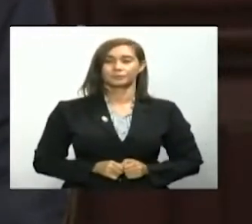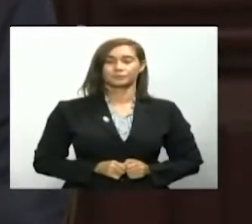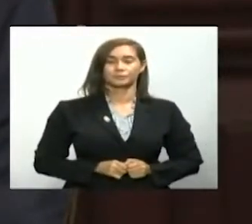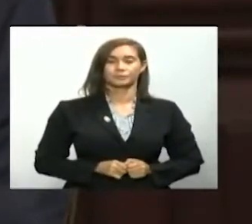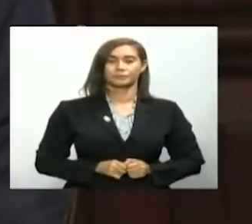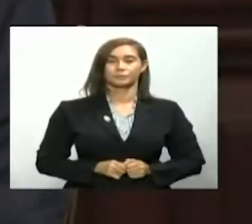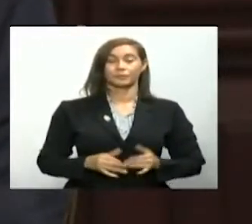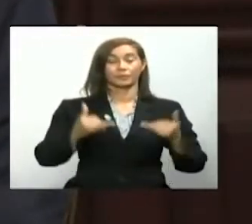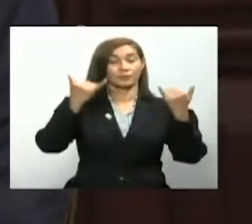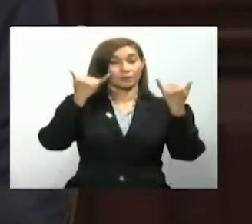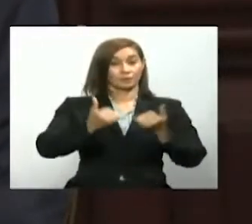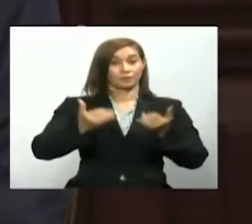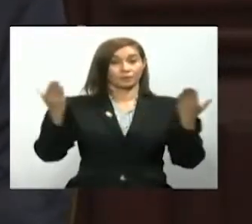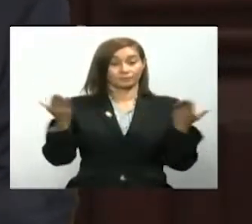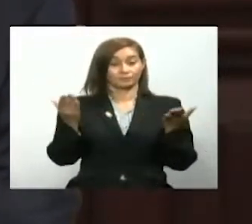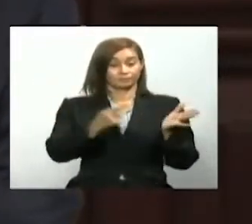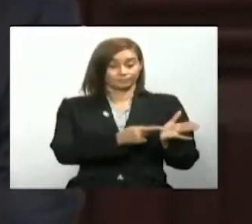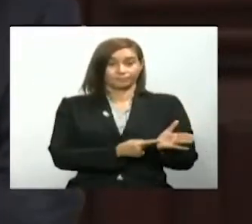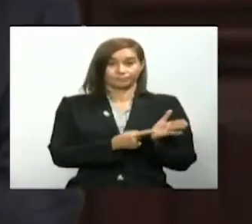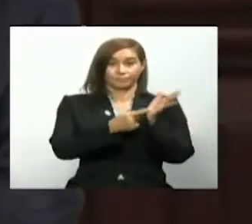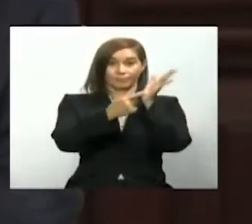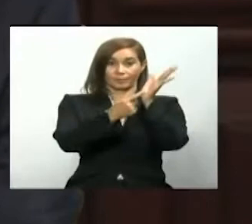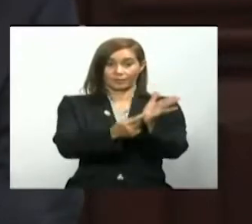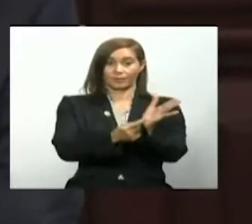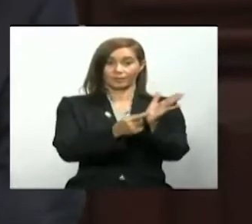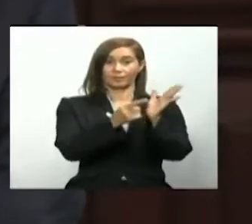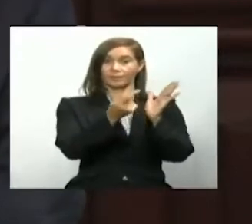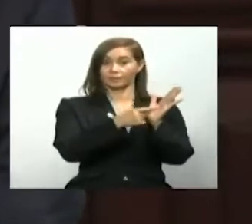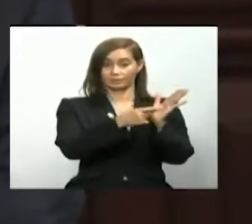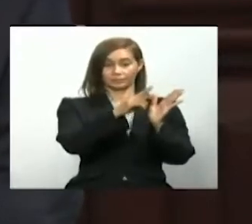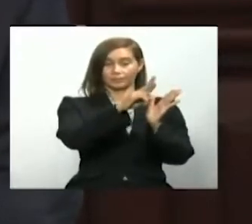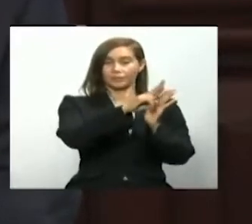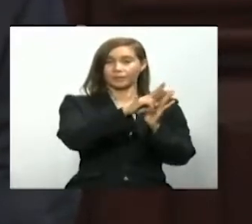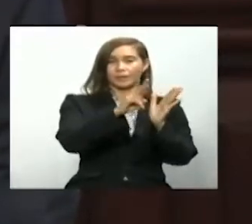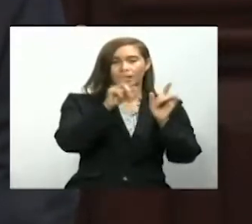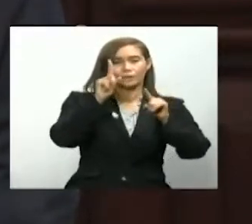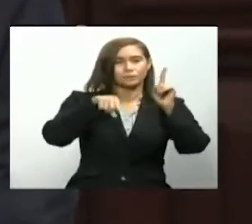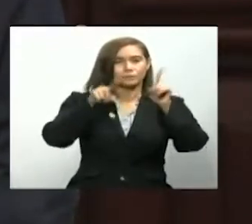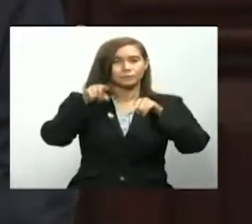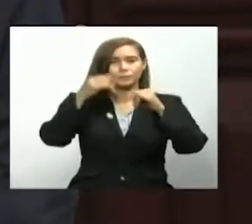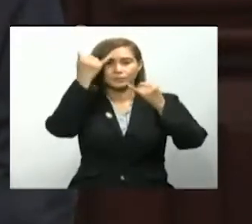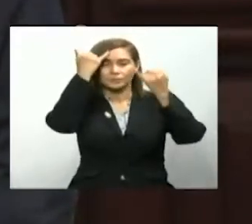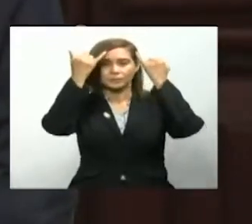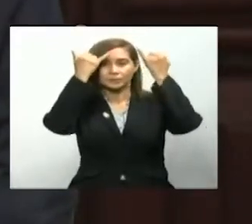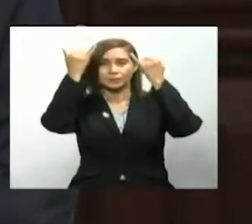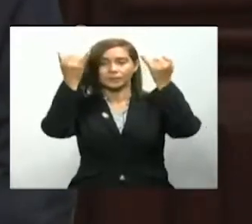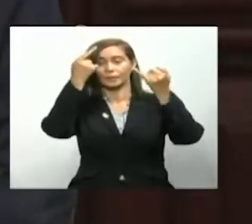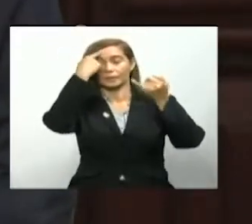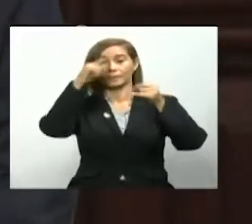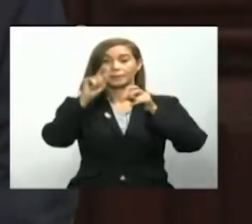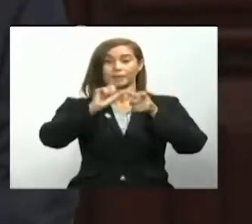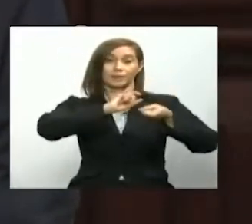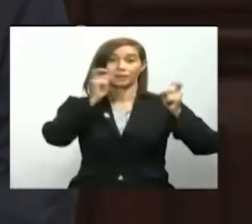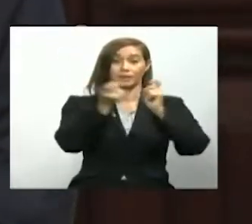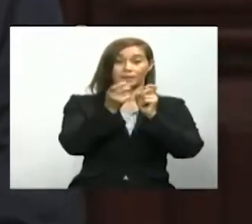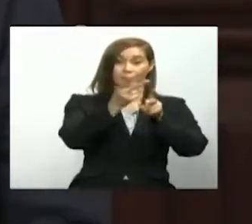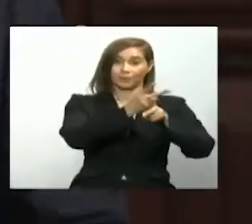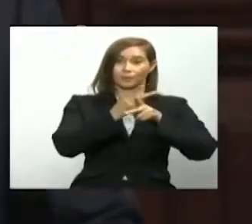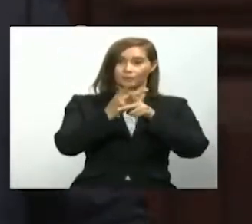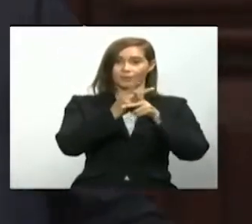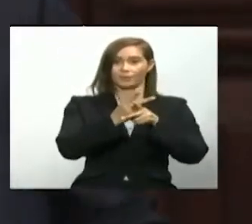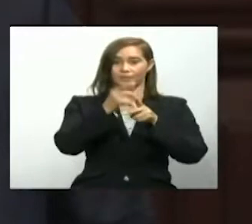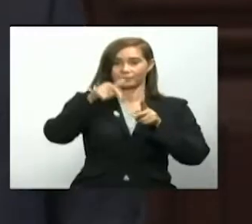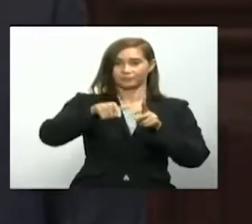habíamos anunciado este plan hace unos meses pero no es posible aplicarlo en su totalidad hasta que podamos salir de la emergencia